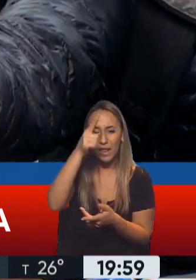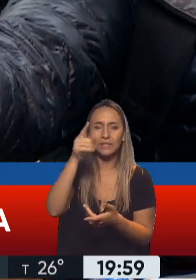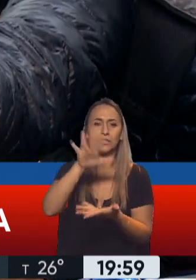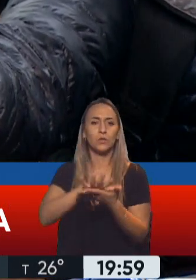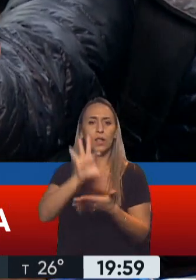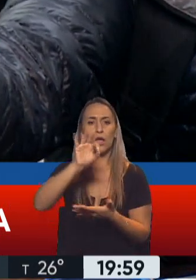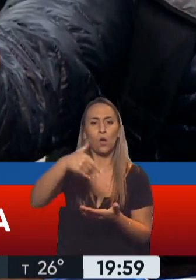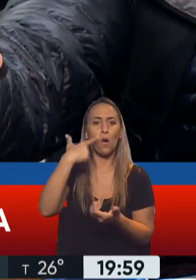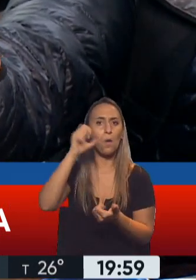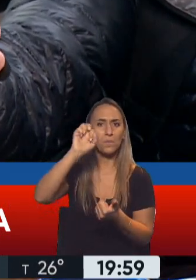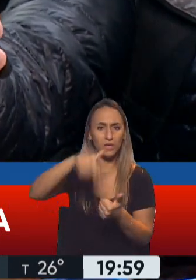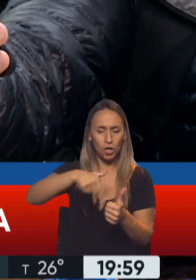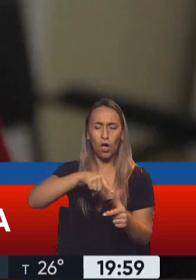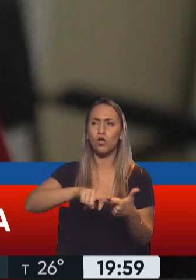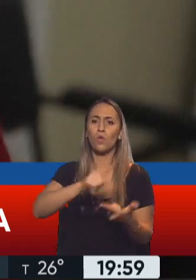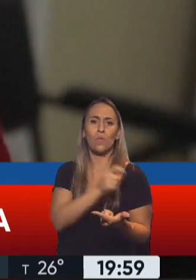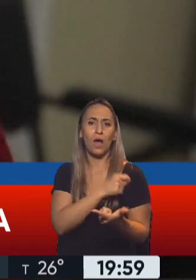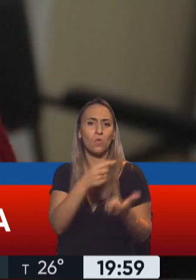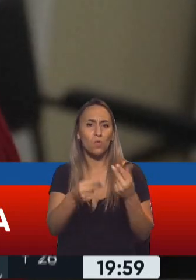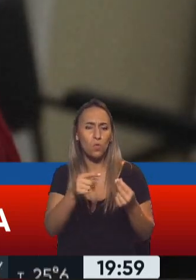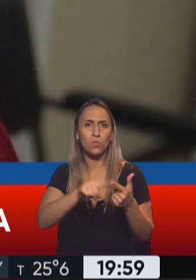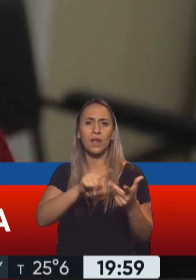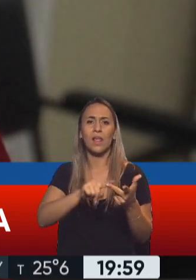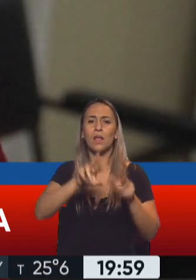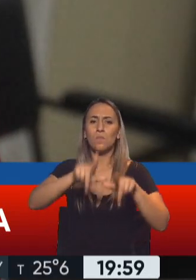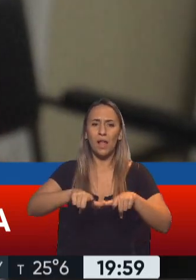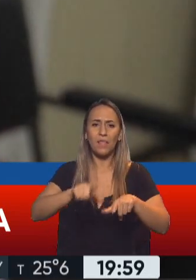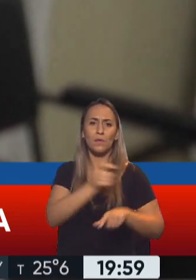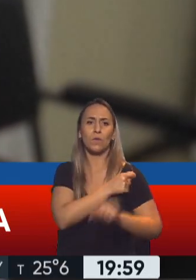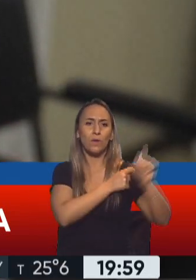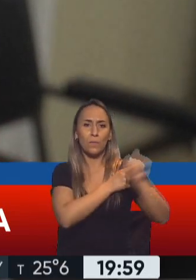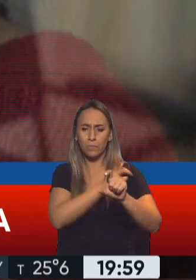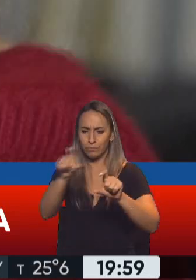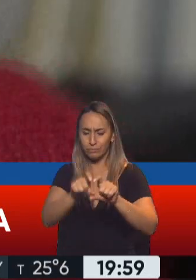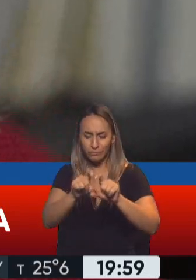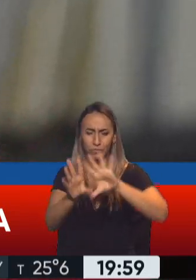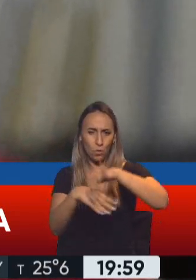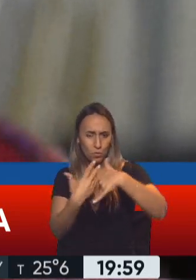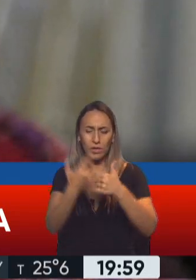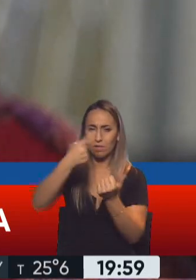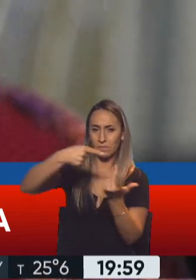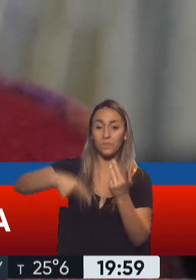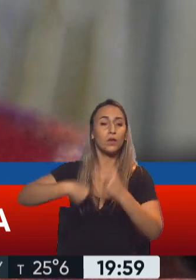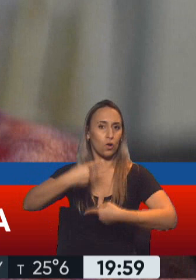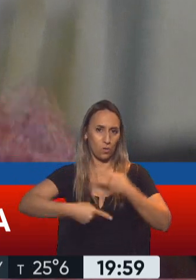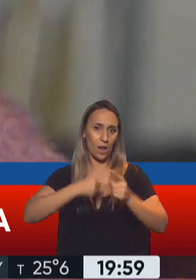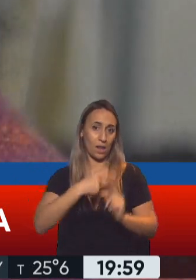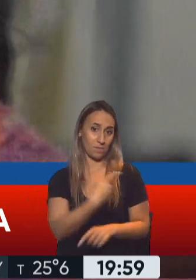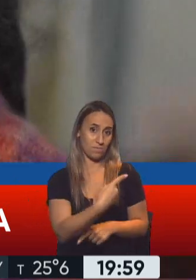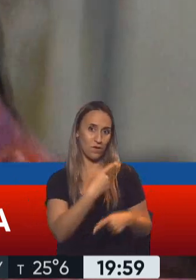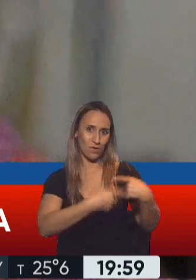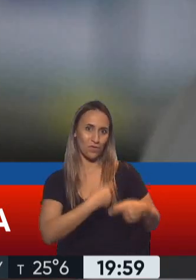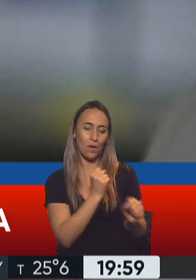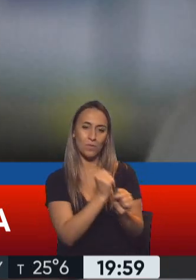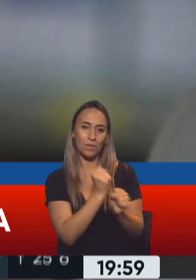del avance de vacunación, de la combinación de esquemas, vamos a continuar por vía virtual trabajando y el miércoles